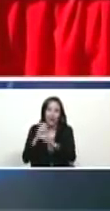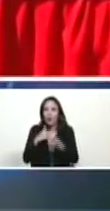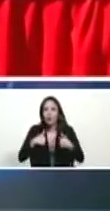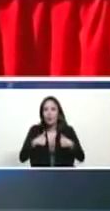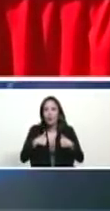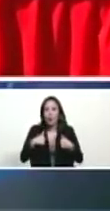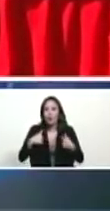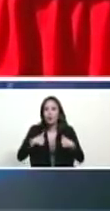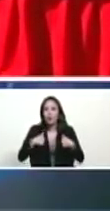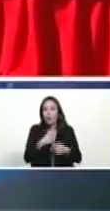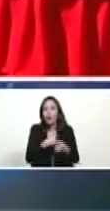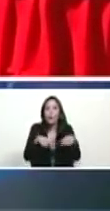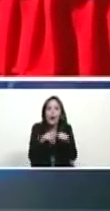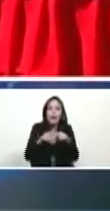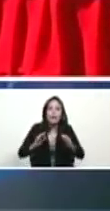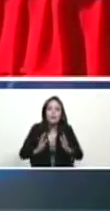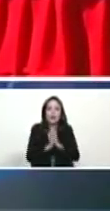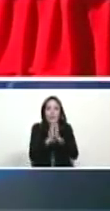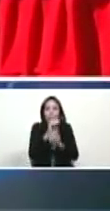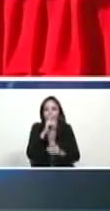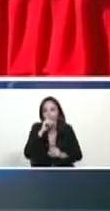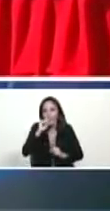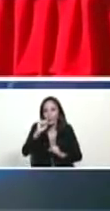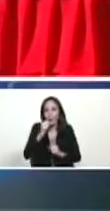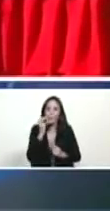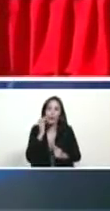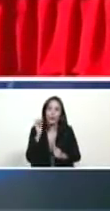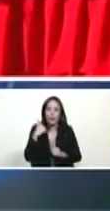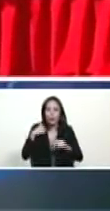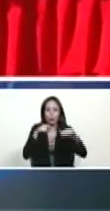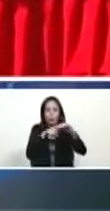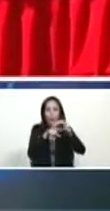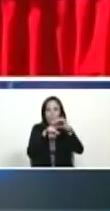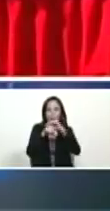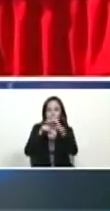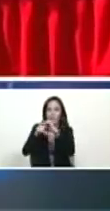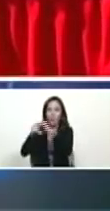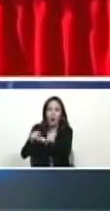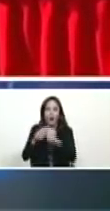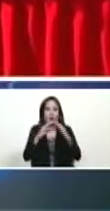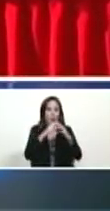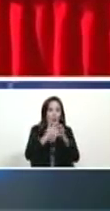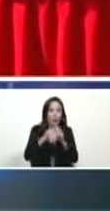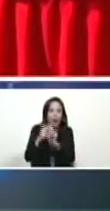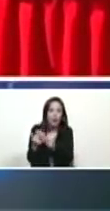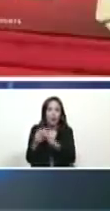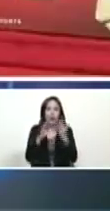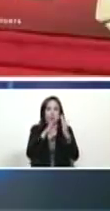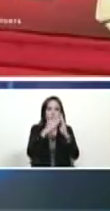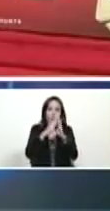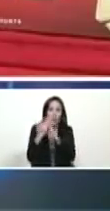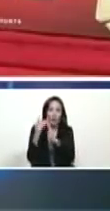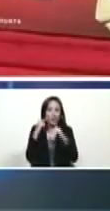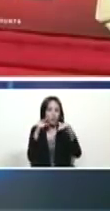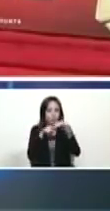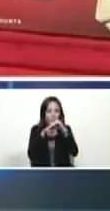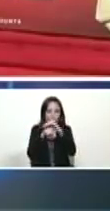llegó hasta el último barrio, hasta la última comunidad.